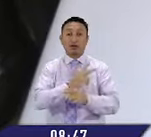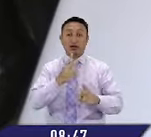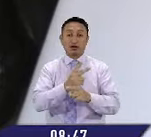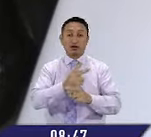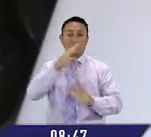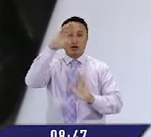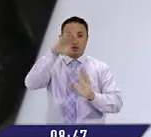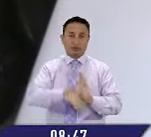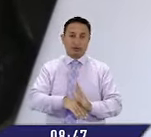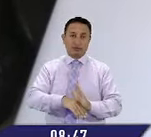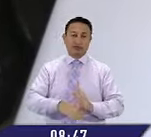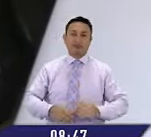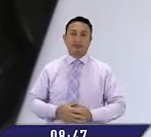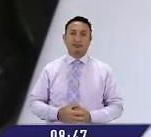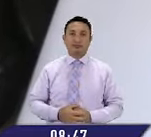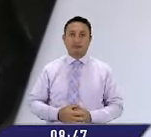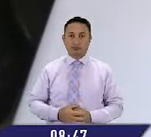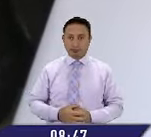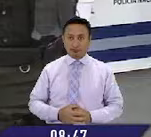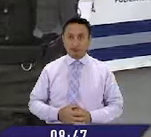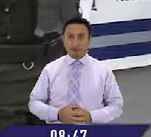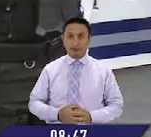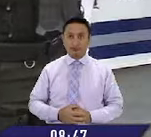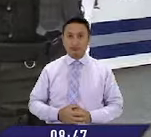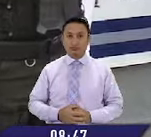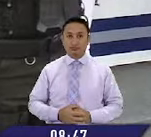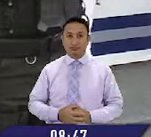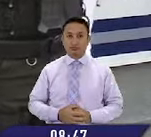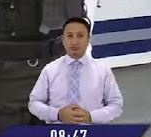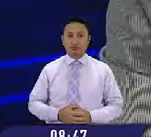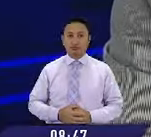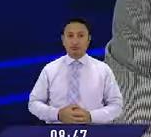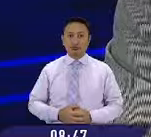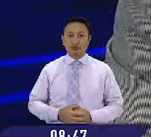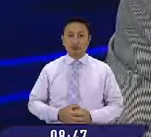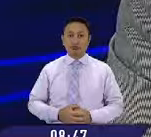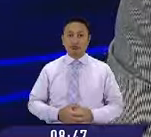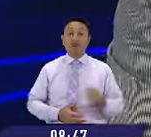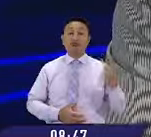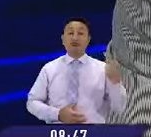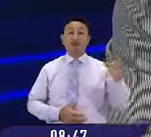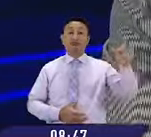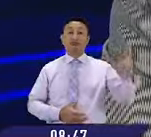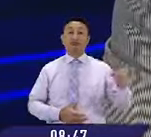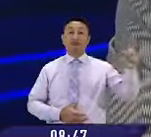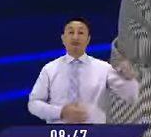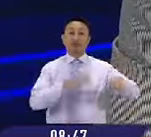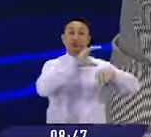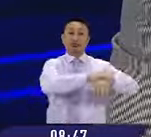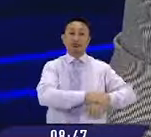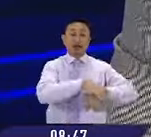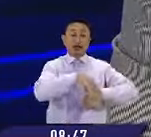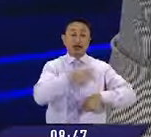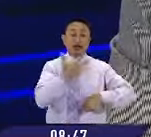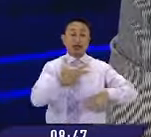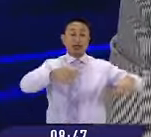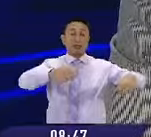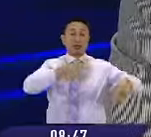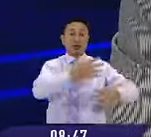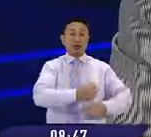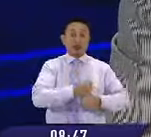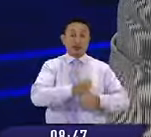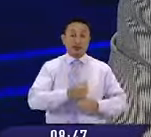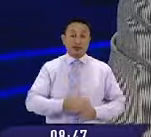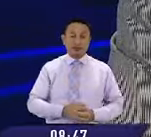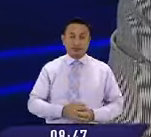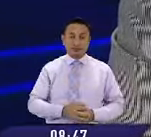de inseguridad. Informó Edwin Benalcázar. Dos detenidos, al menos tres motocicletas retenidas